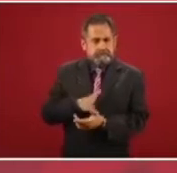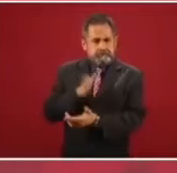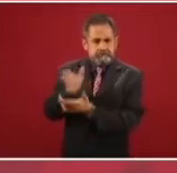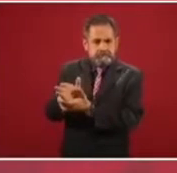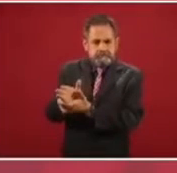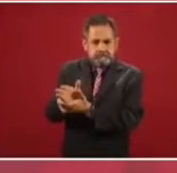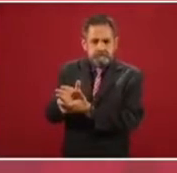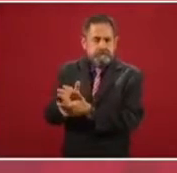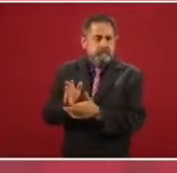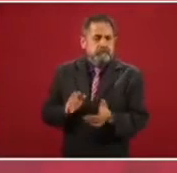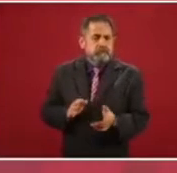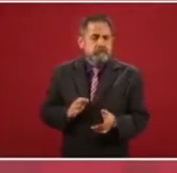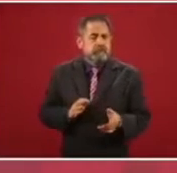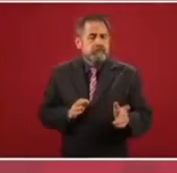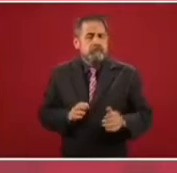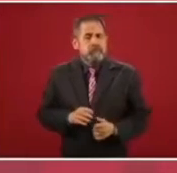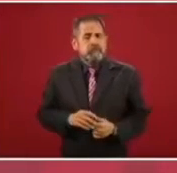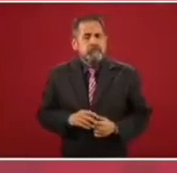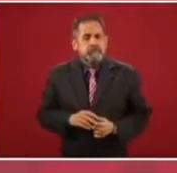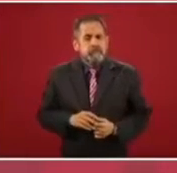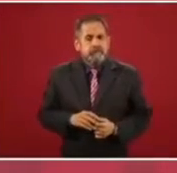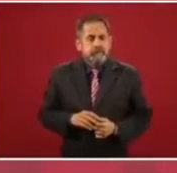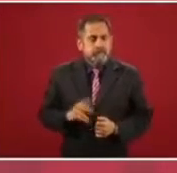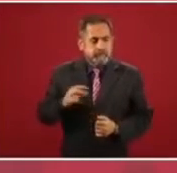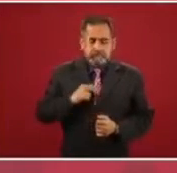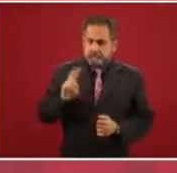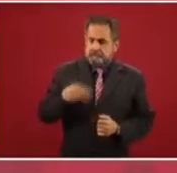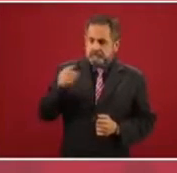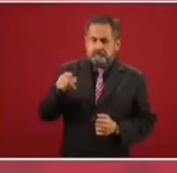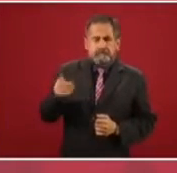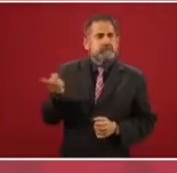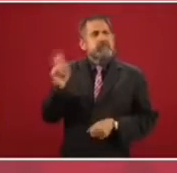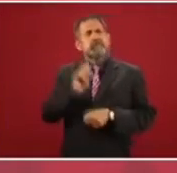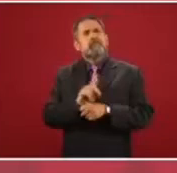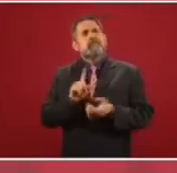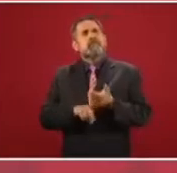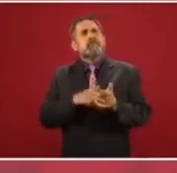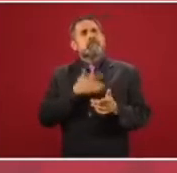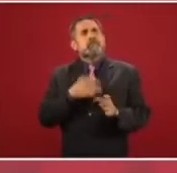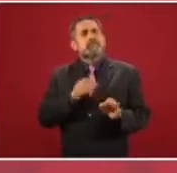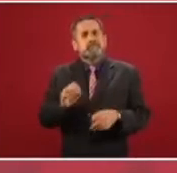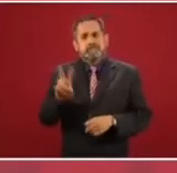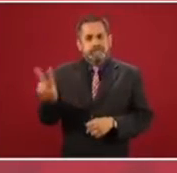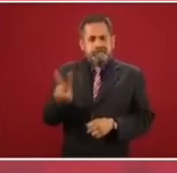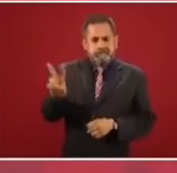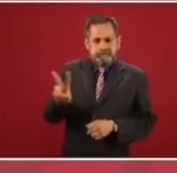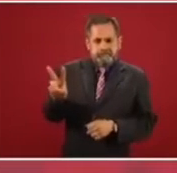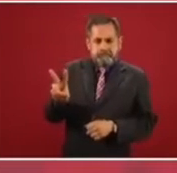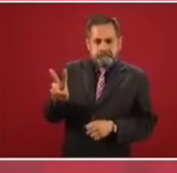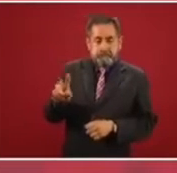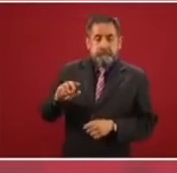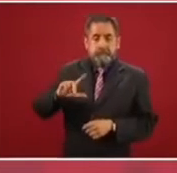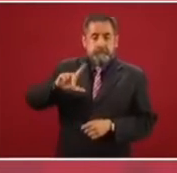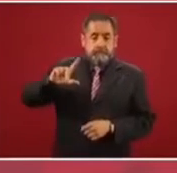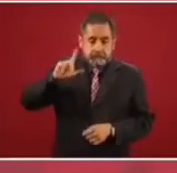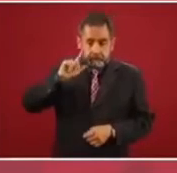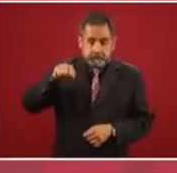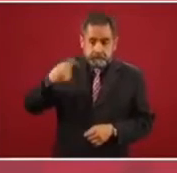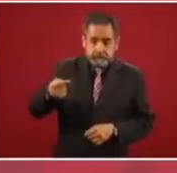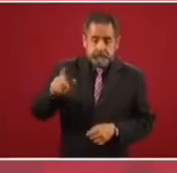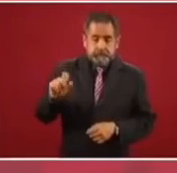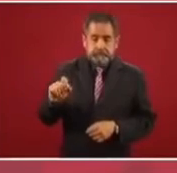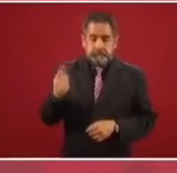vamos a estar el ajiaco que es viernes el 21 vamos a estar en